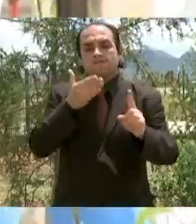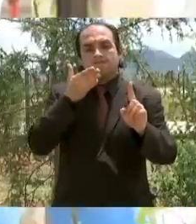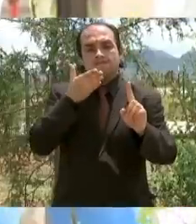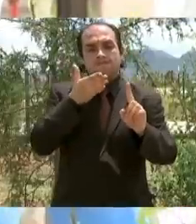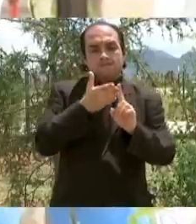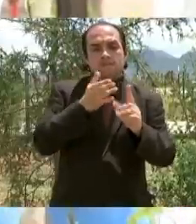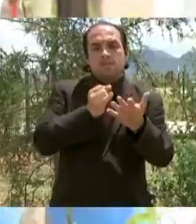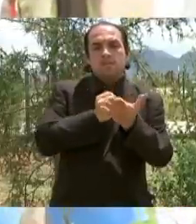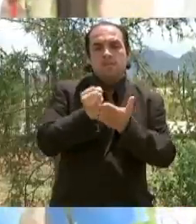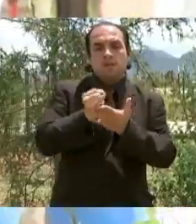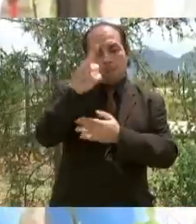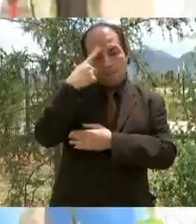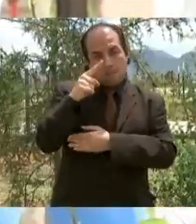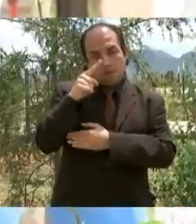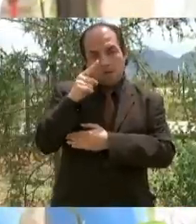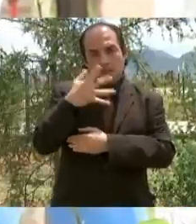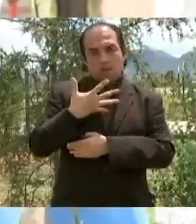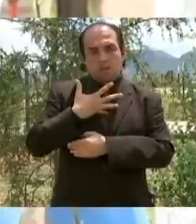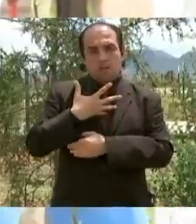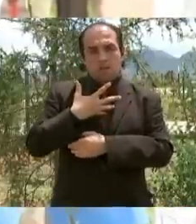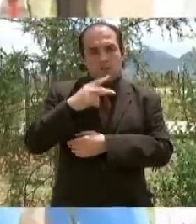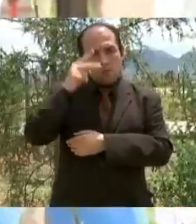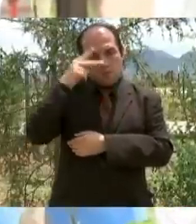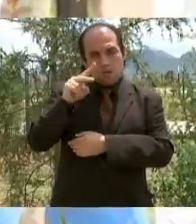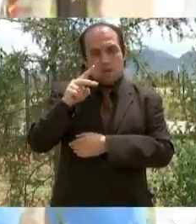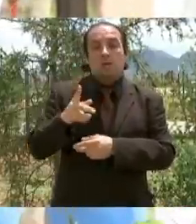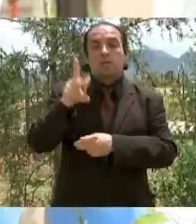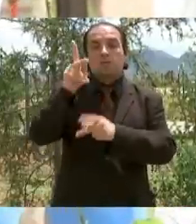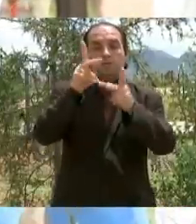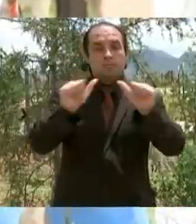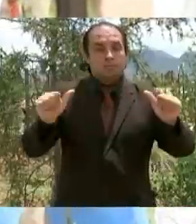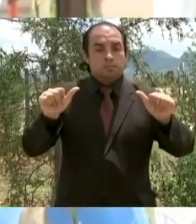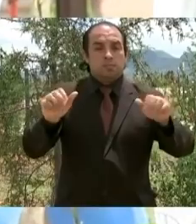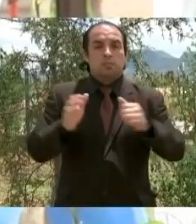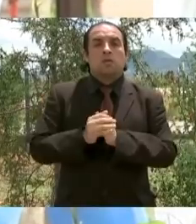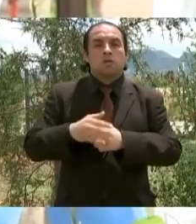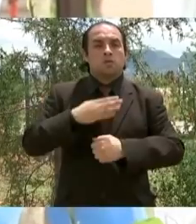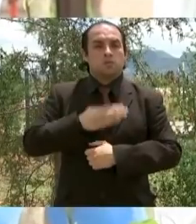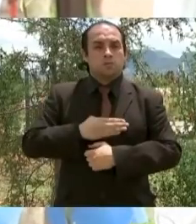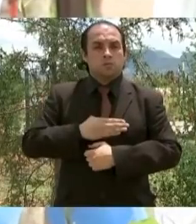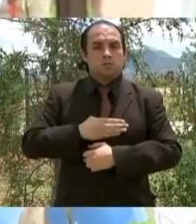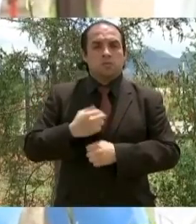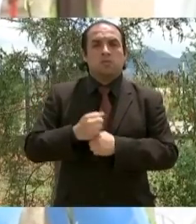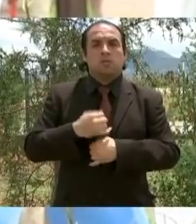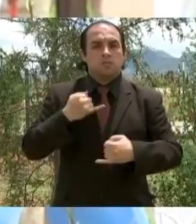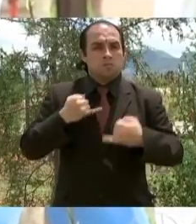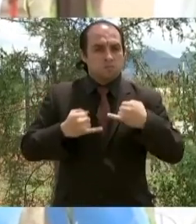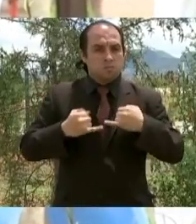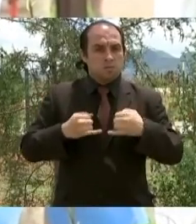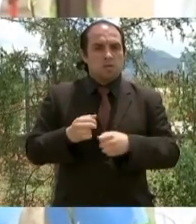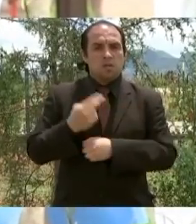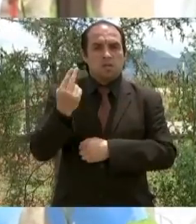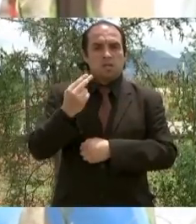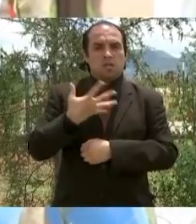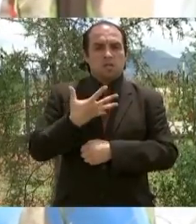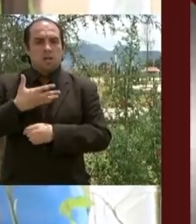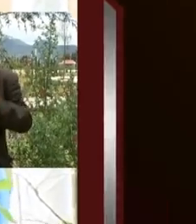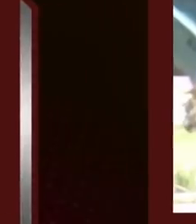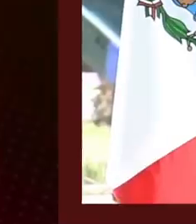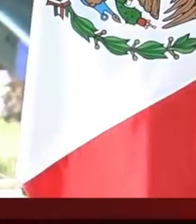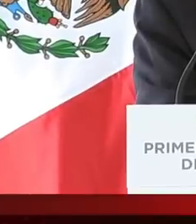para tener un México en paz, con justicia, necesitamos invertir ahí donde hay mayor